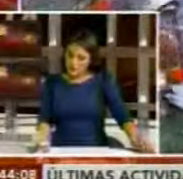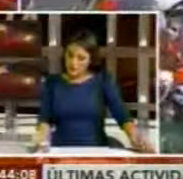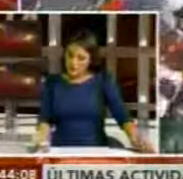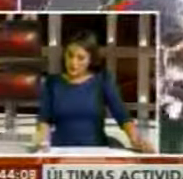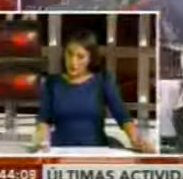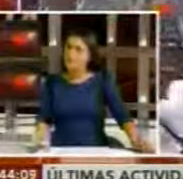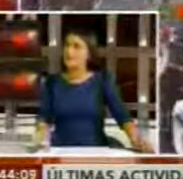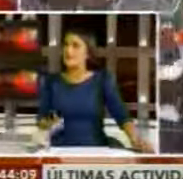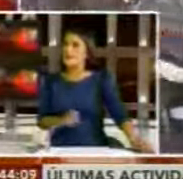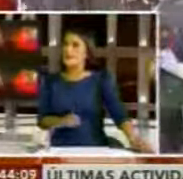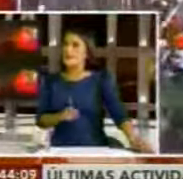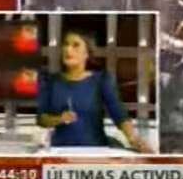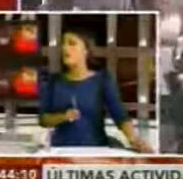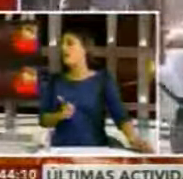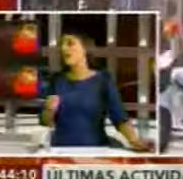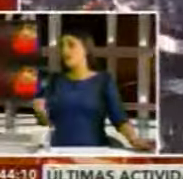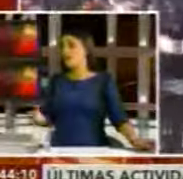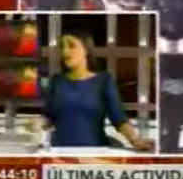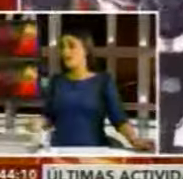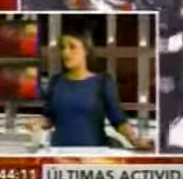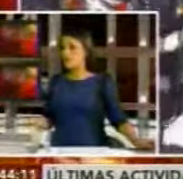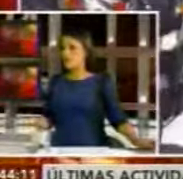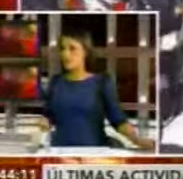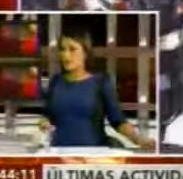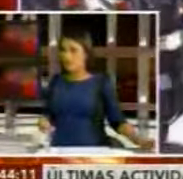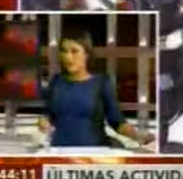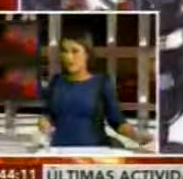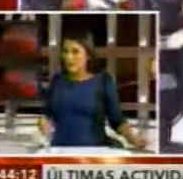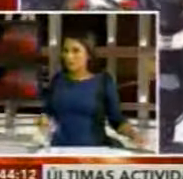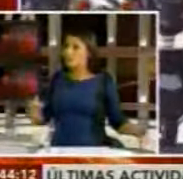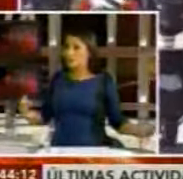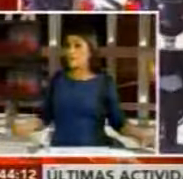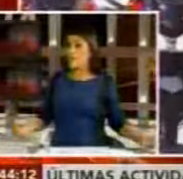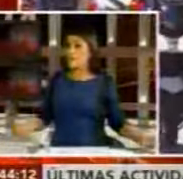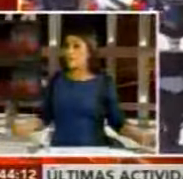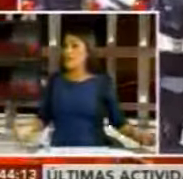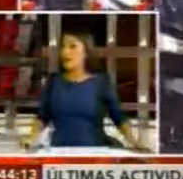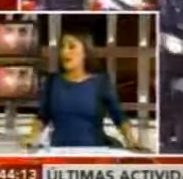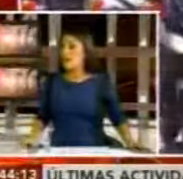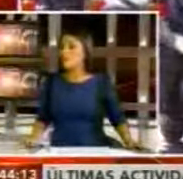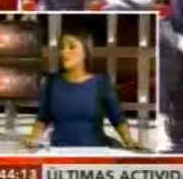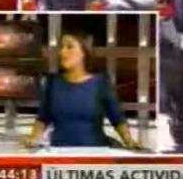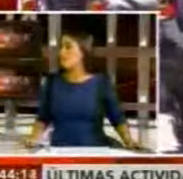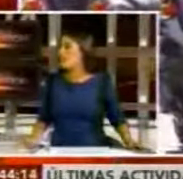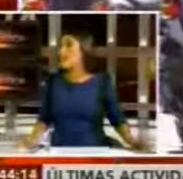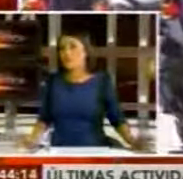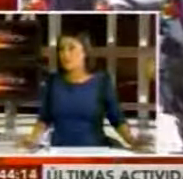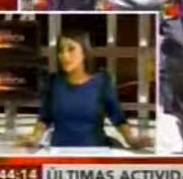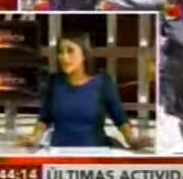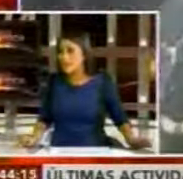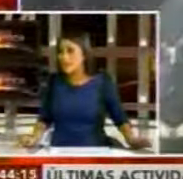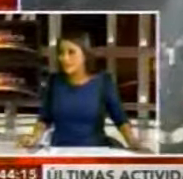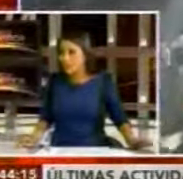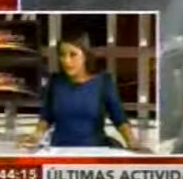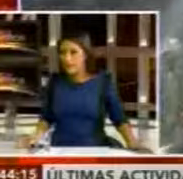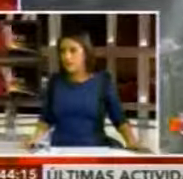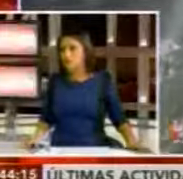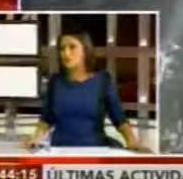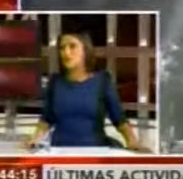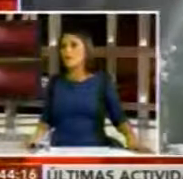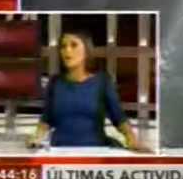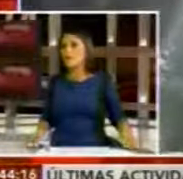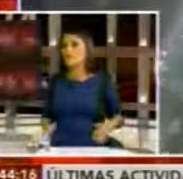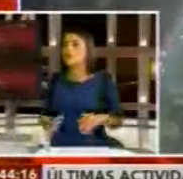para repostularse a la moneda fue irse del país, estar en Nueva York un par de años, ocupar este cargo importantísimo en ONU